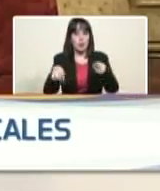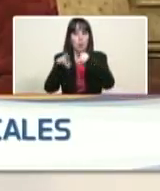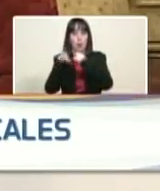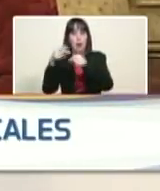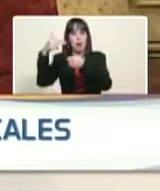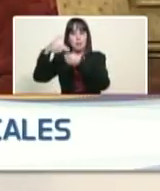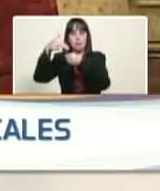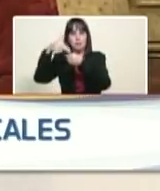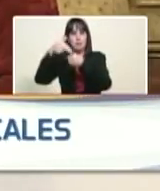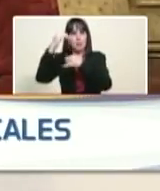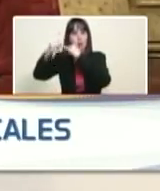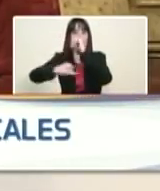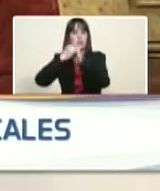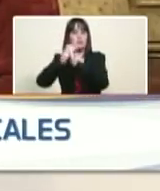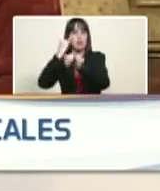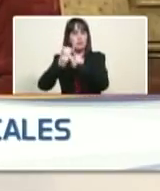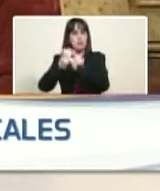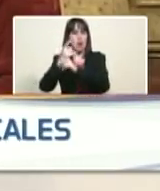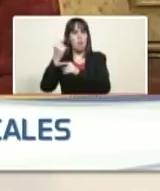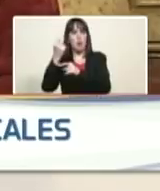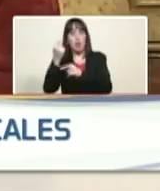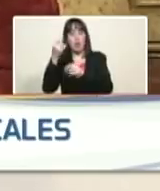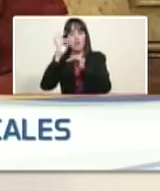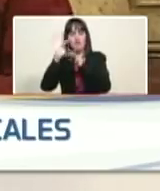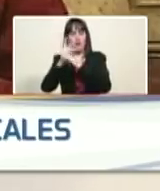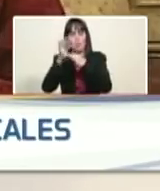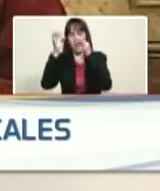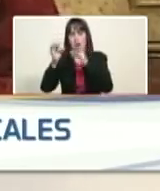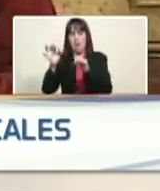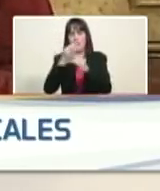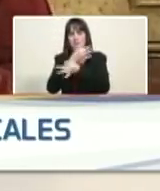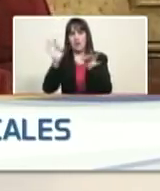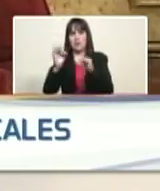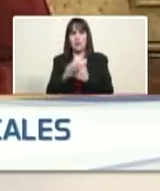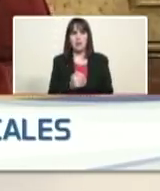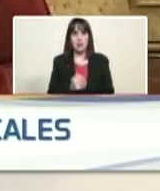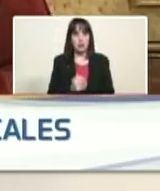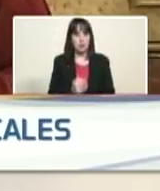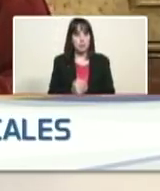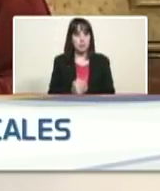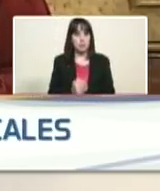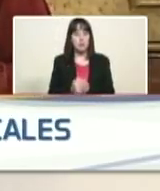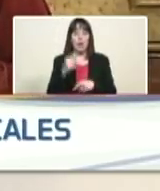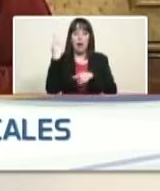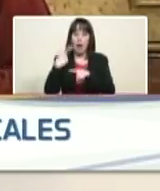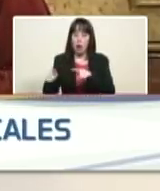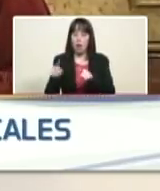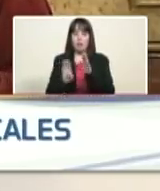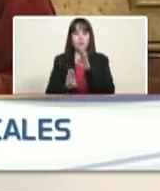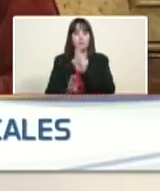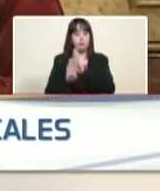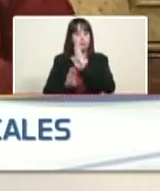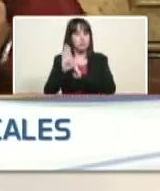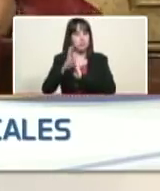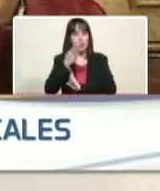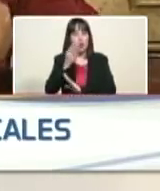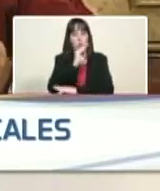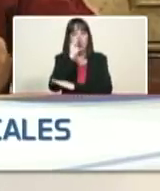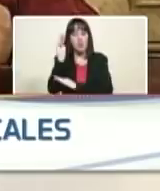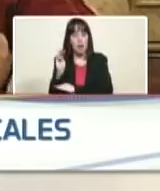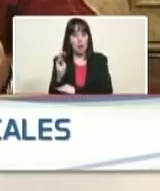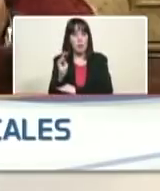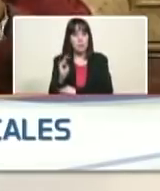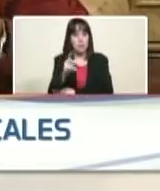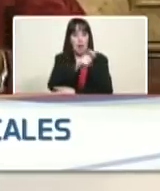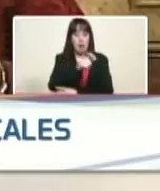mercado internacional. Naguara, conseguimos la fórmula mágica y tenemos que desarrollarla y cuidarla. Y la clase obrera